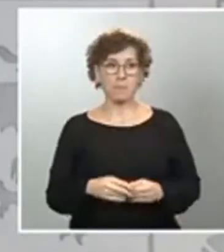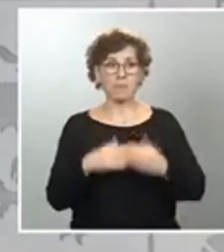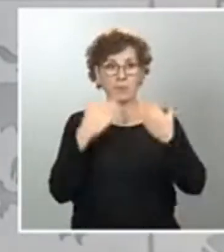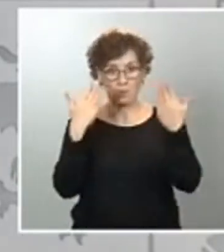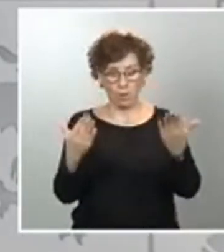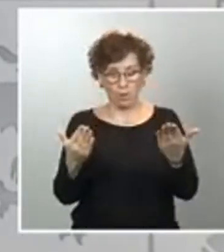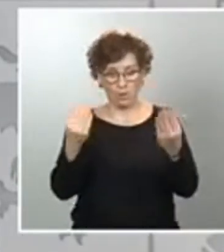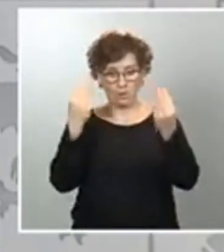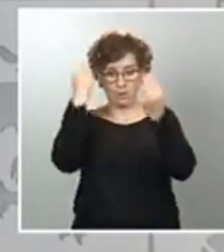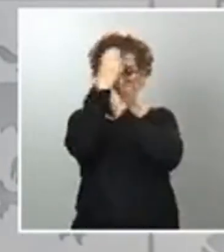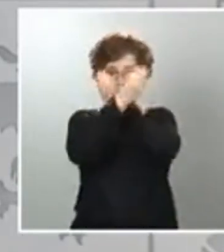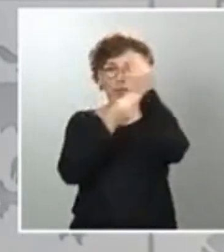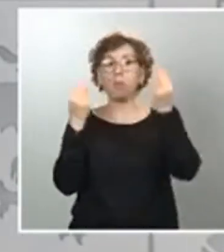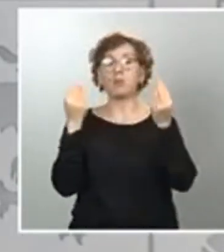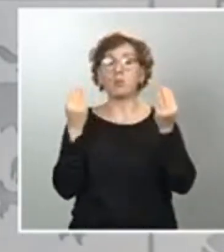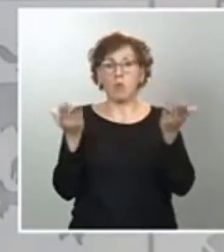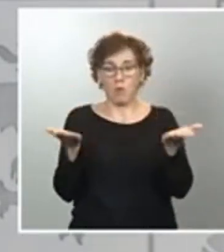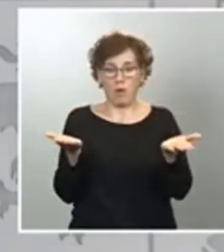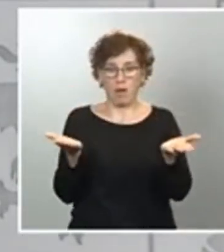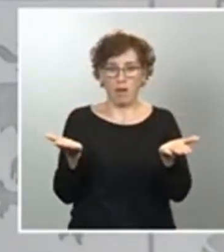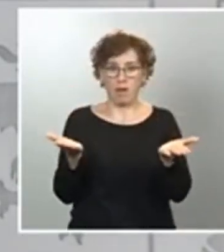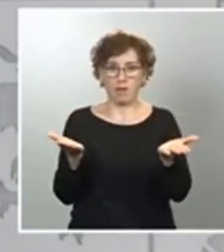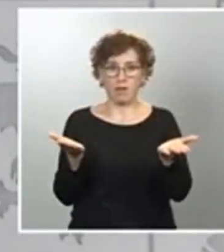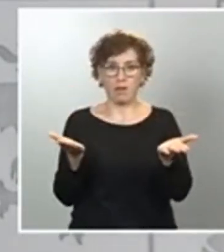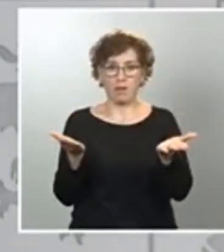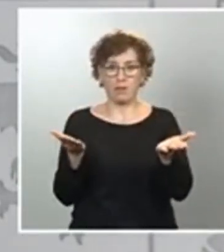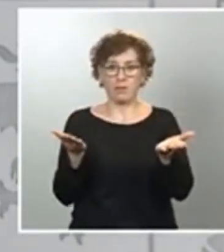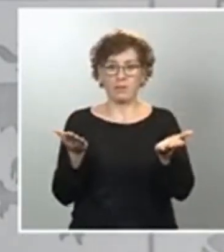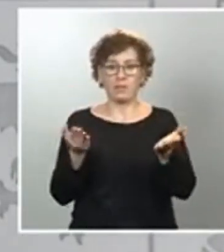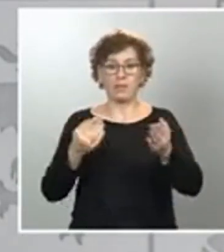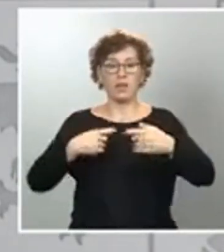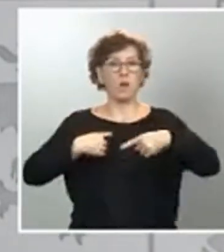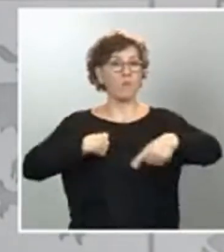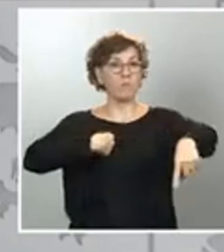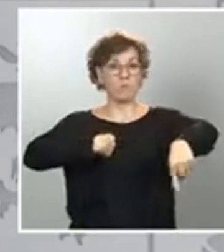es que la movilidad